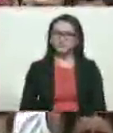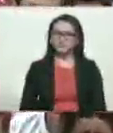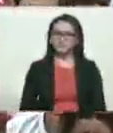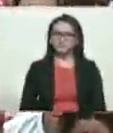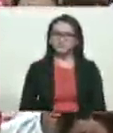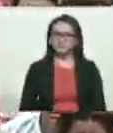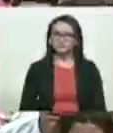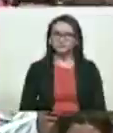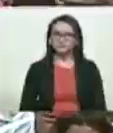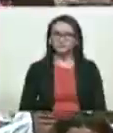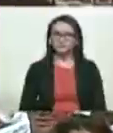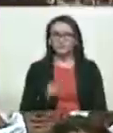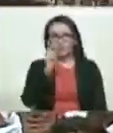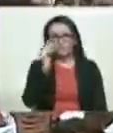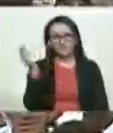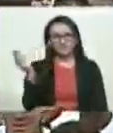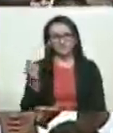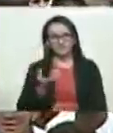con willington